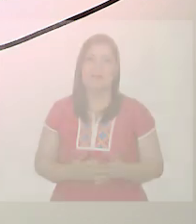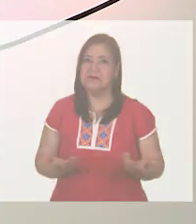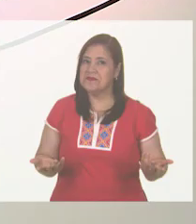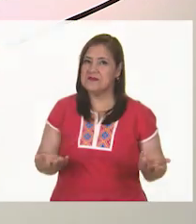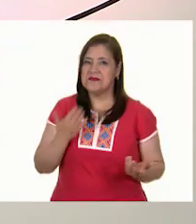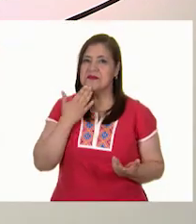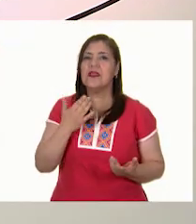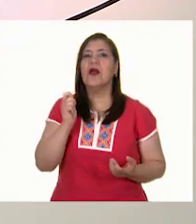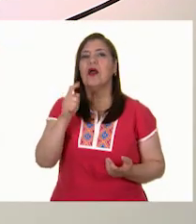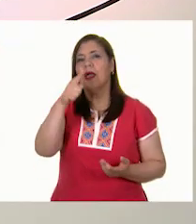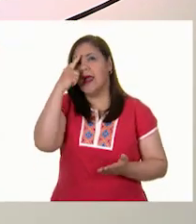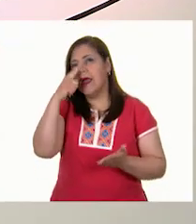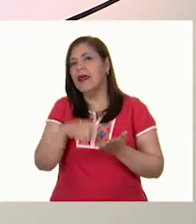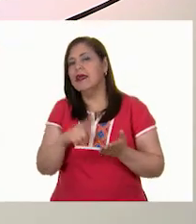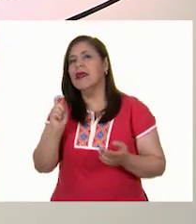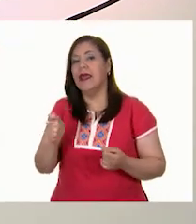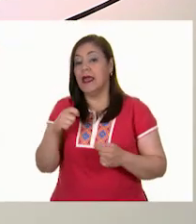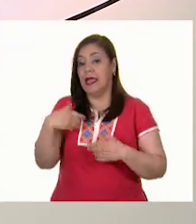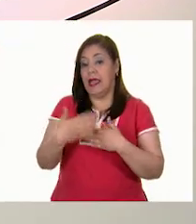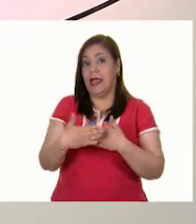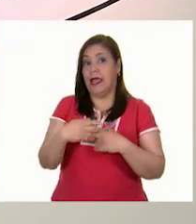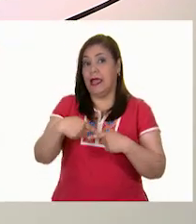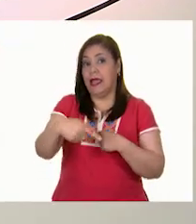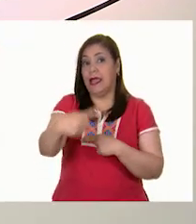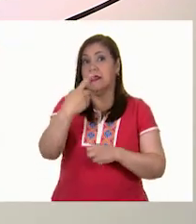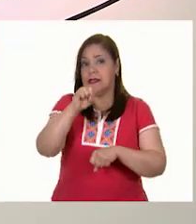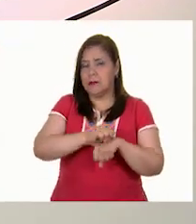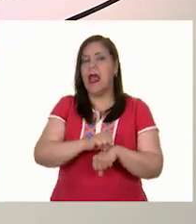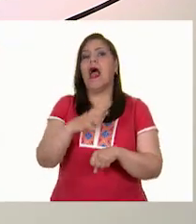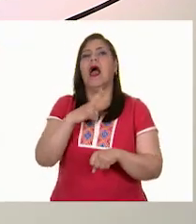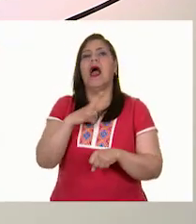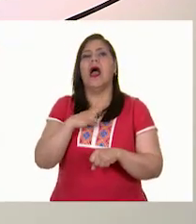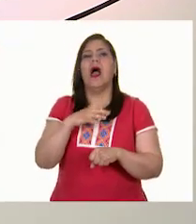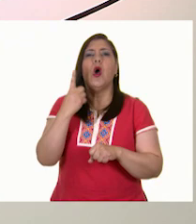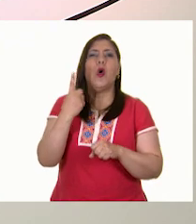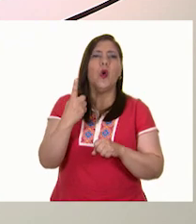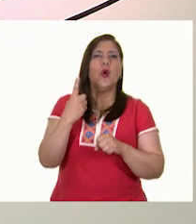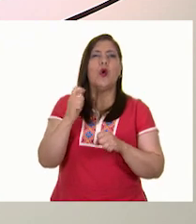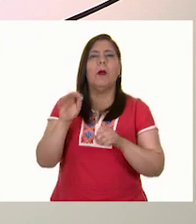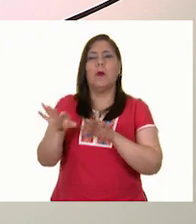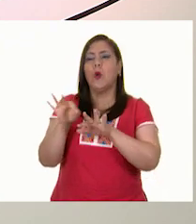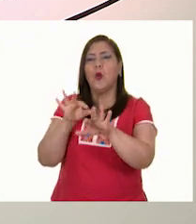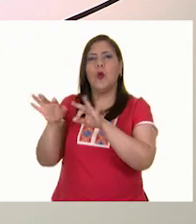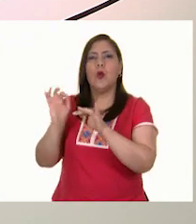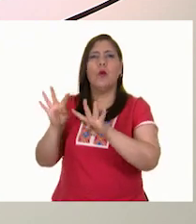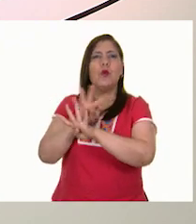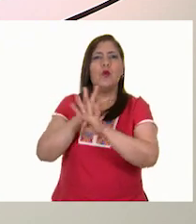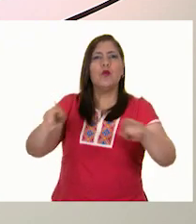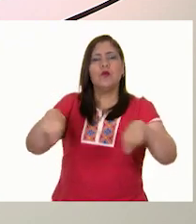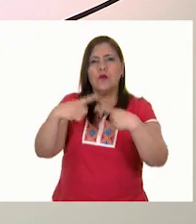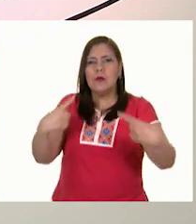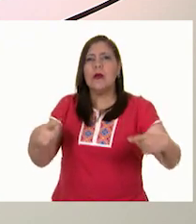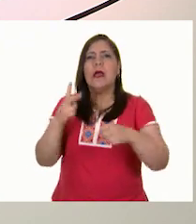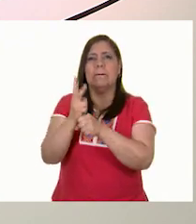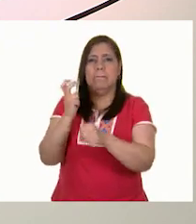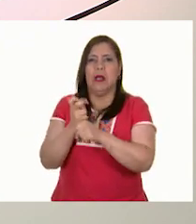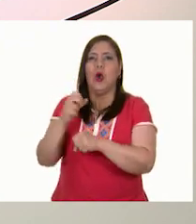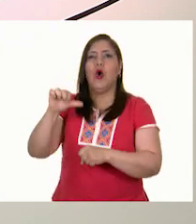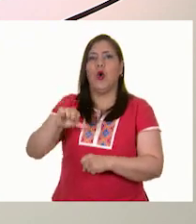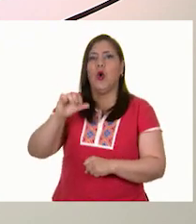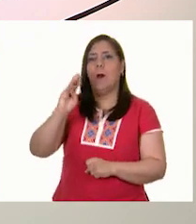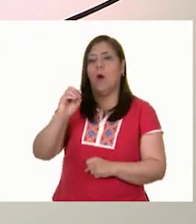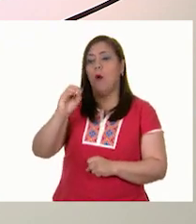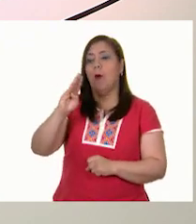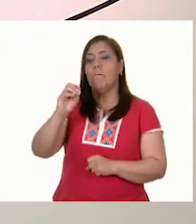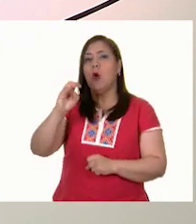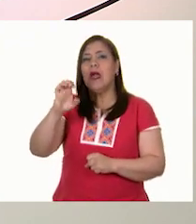Bueno, ¿qué creen? A partir de esta semana vamos a tener un instrumento de la orquesta invitado. En esta ocasión va a ser el oboe, pero como